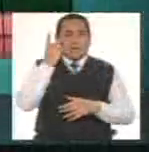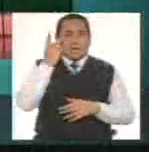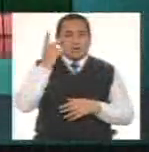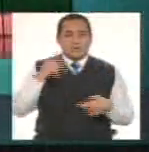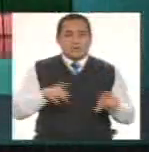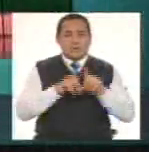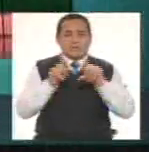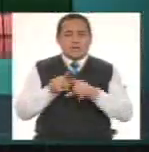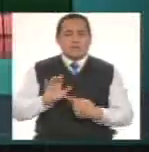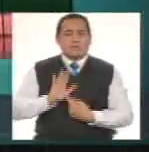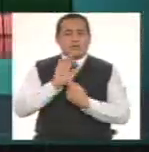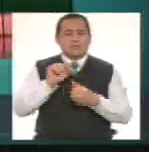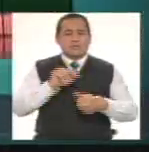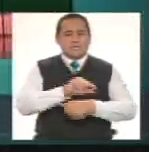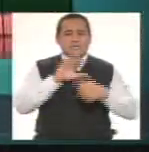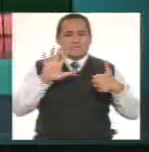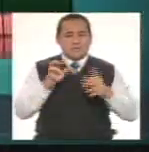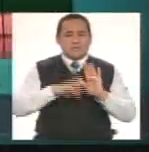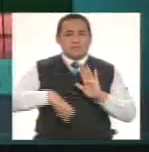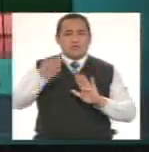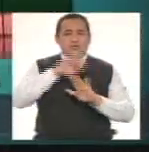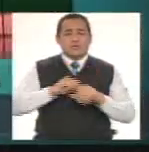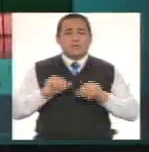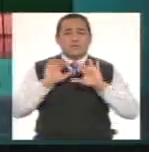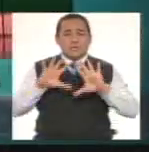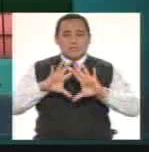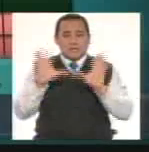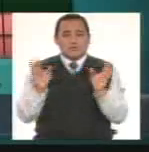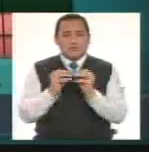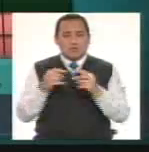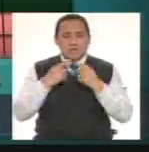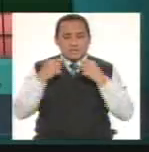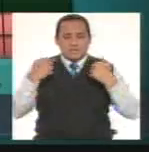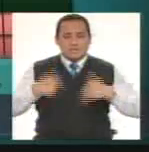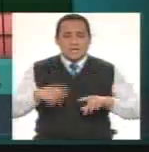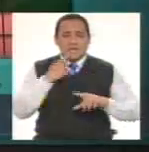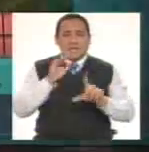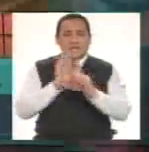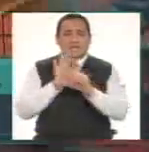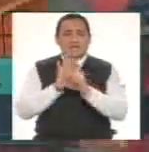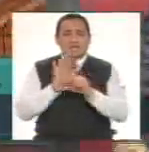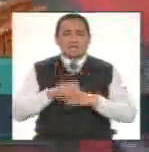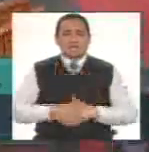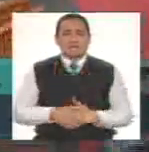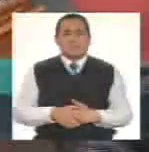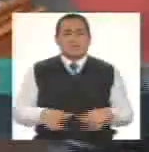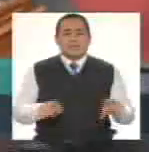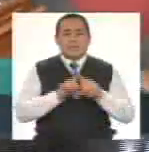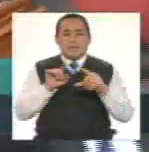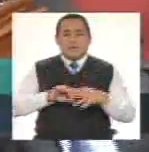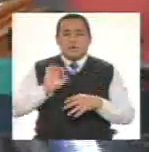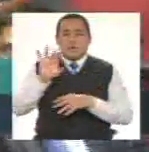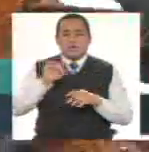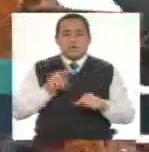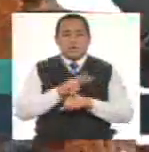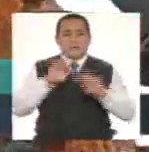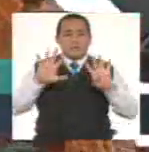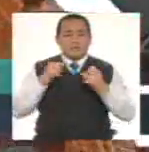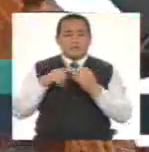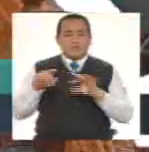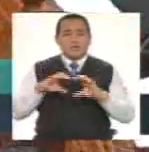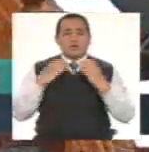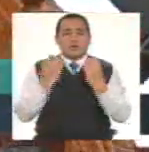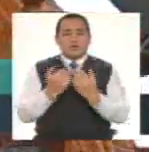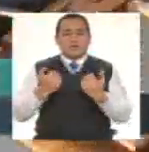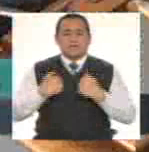Reyardo, quien presentó 16 proyectos y 10 de estos pasaron a ser leyes. Gracias, del otro extremo, 29 congresistas